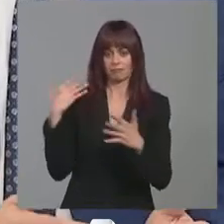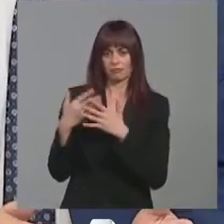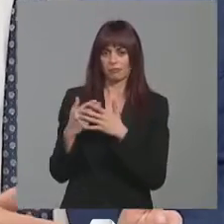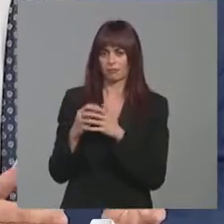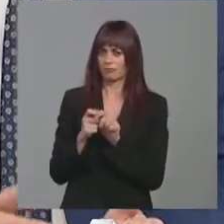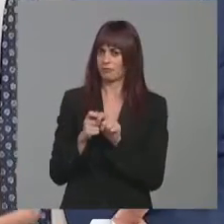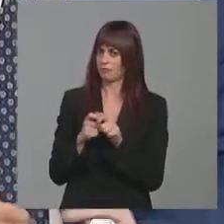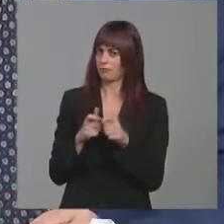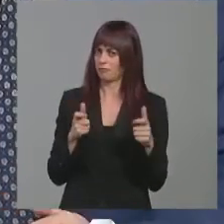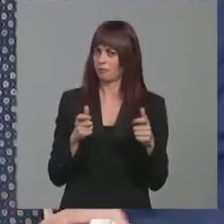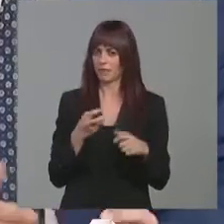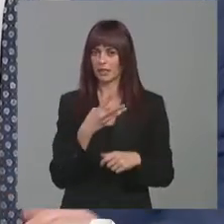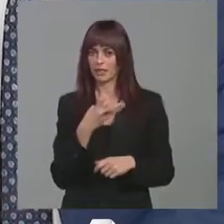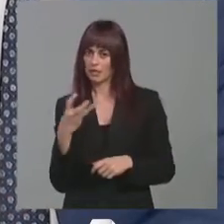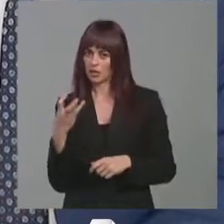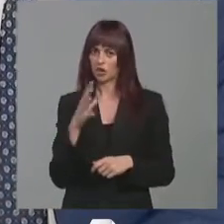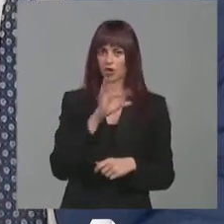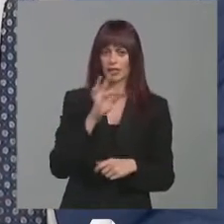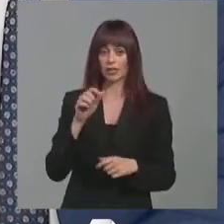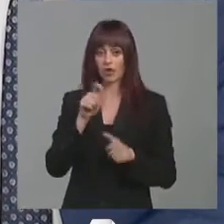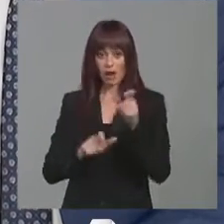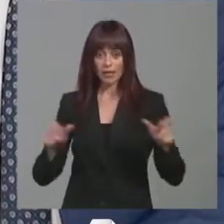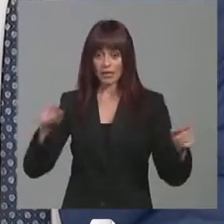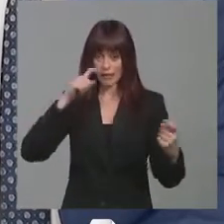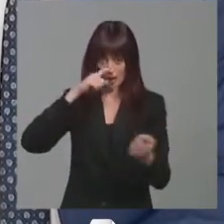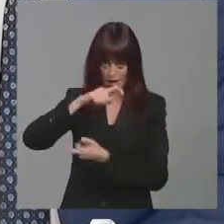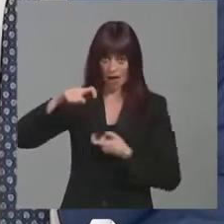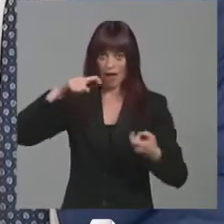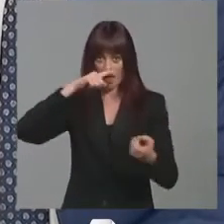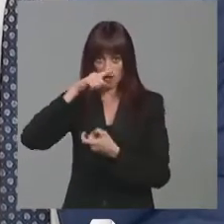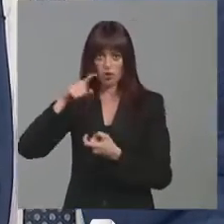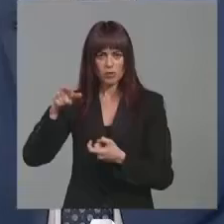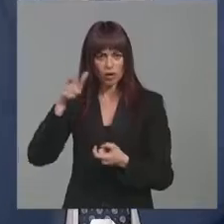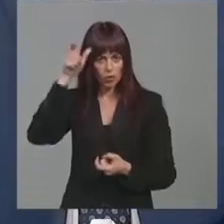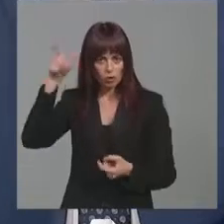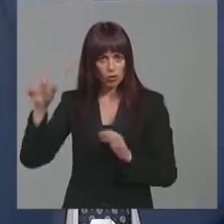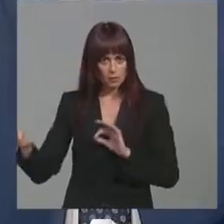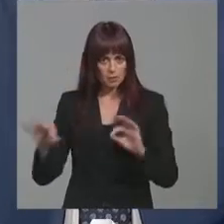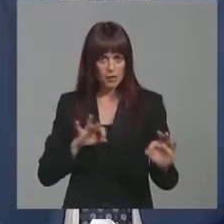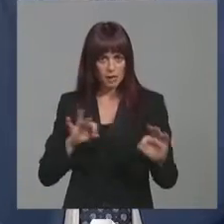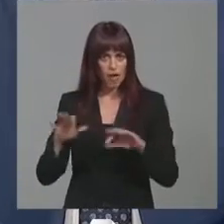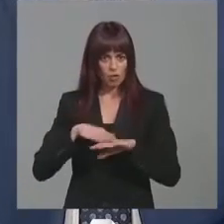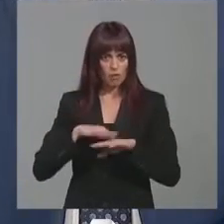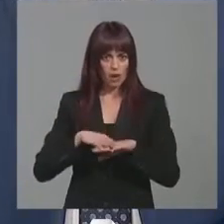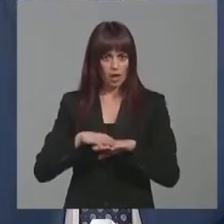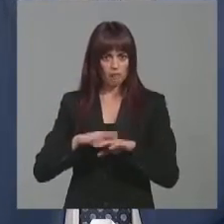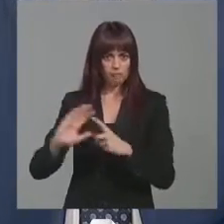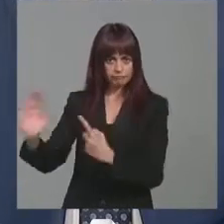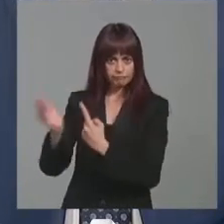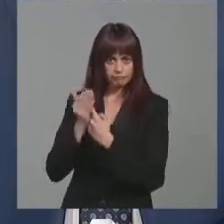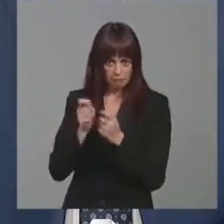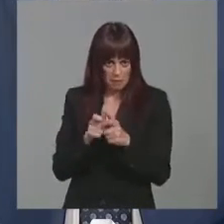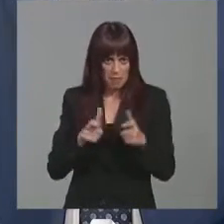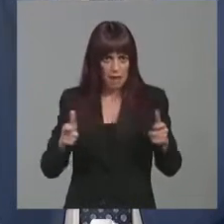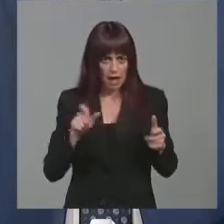a entre 300 y 500 habitantes cada año y está preparado el municipio para eh recibir a a más gente